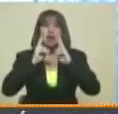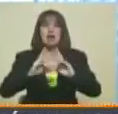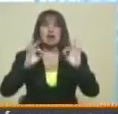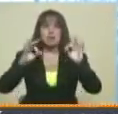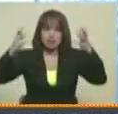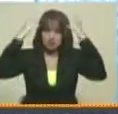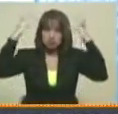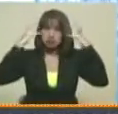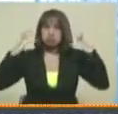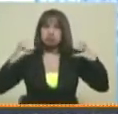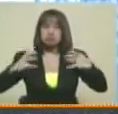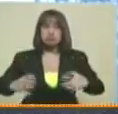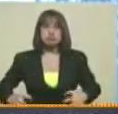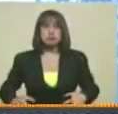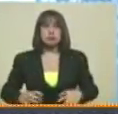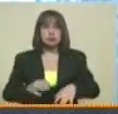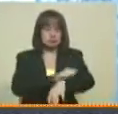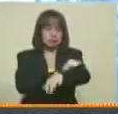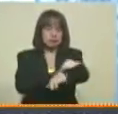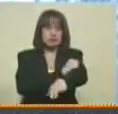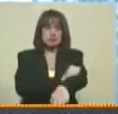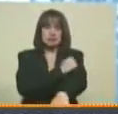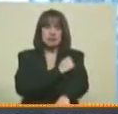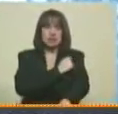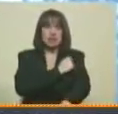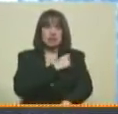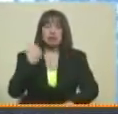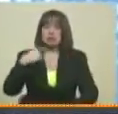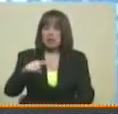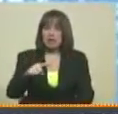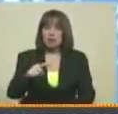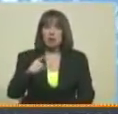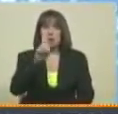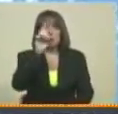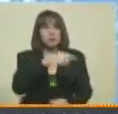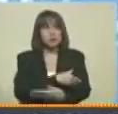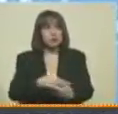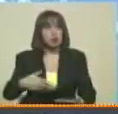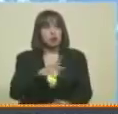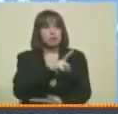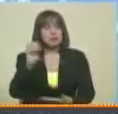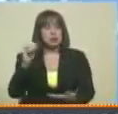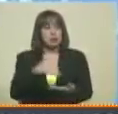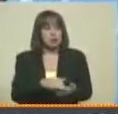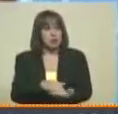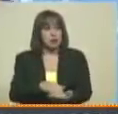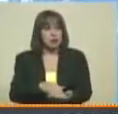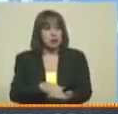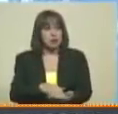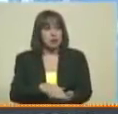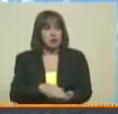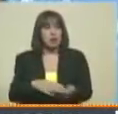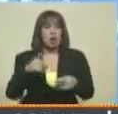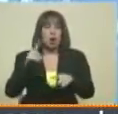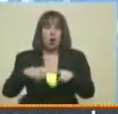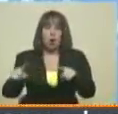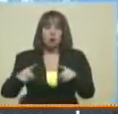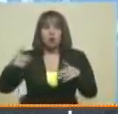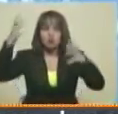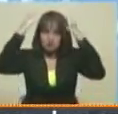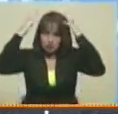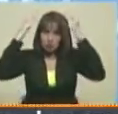1.300.000 kits. 1 millón de artículos de limpieza. Y tenemos, estamos probando con los 300.000 de artículos de tocador,